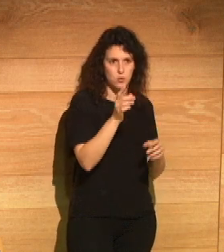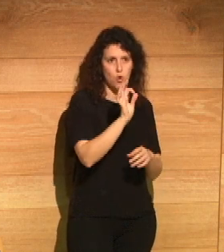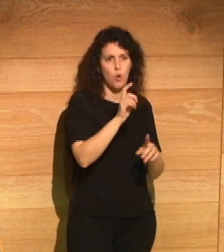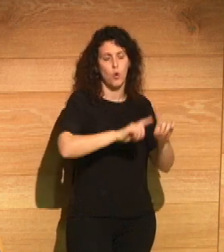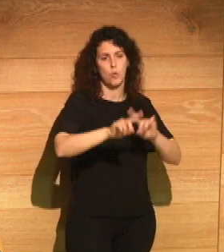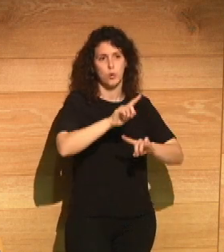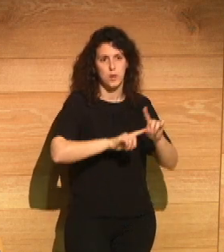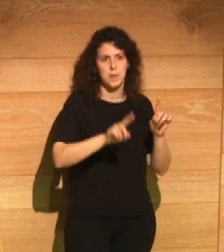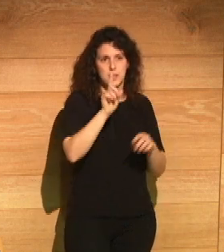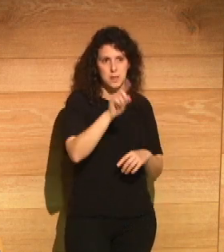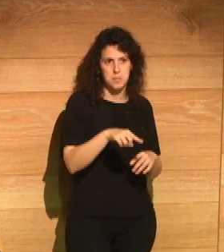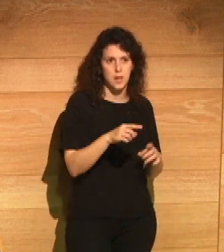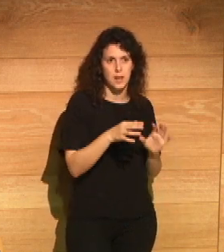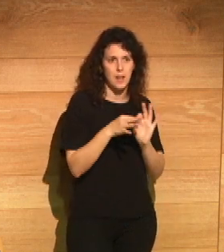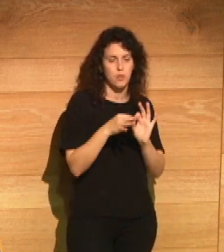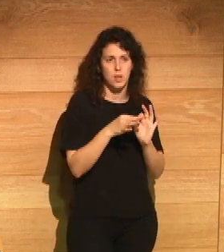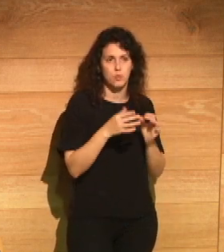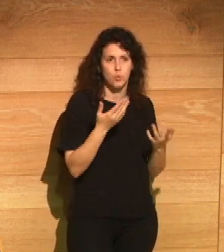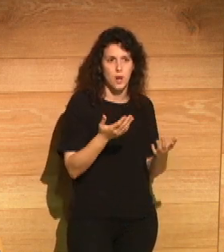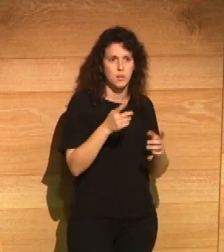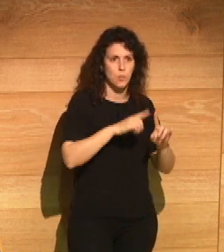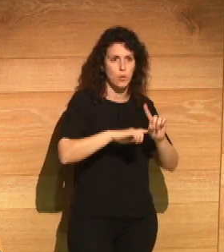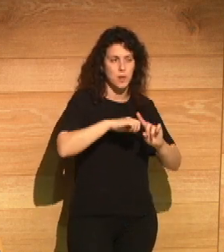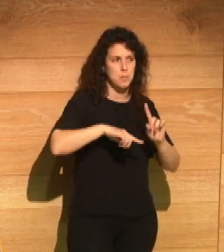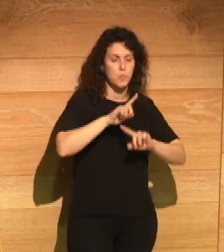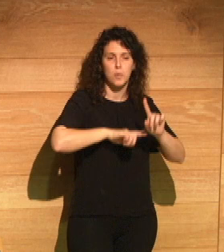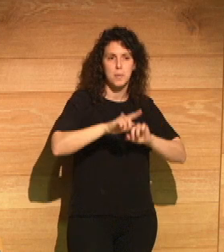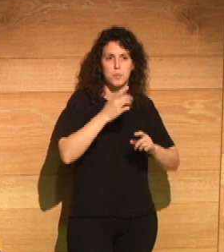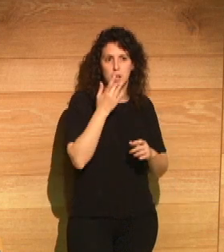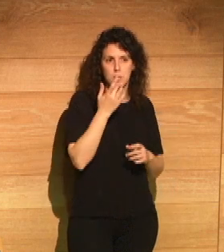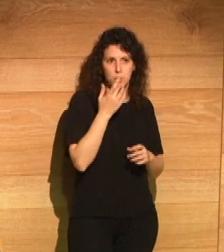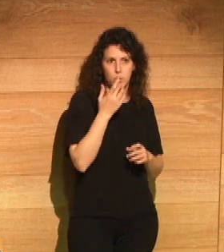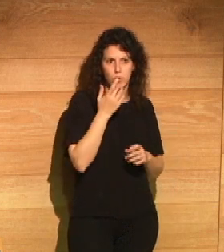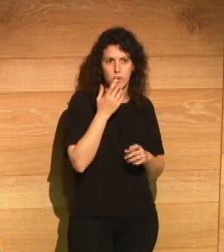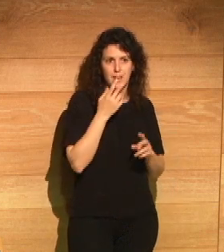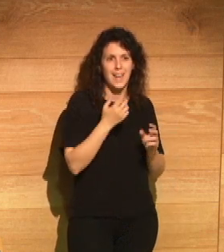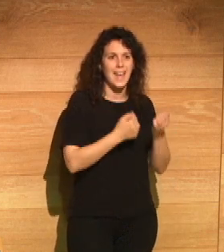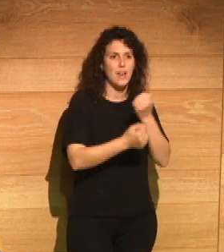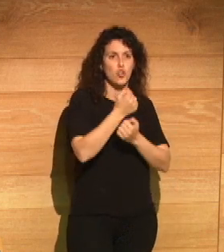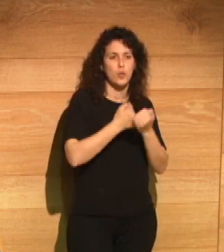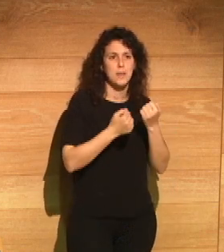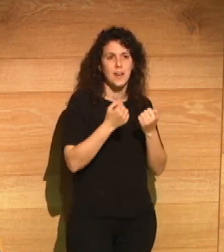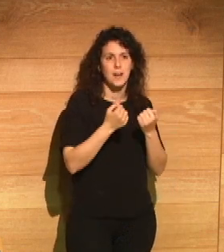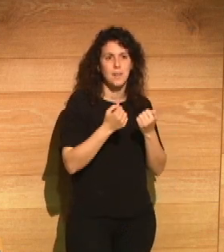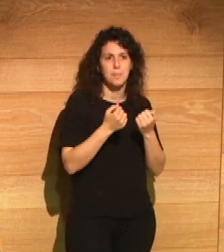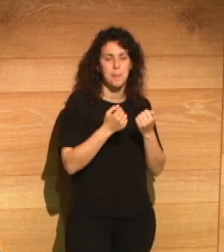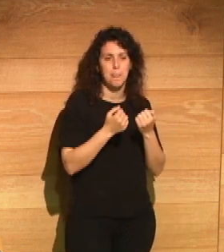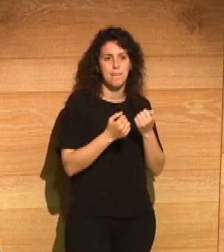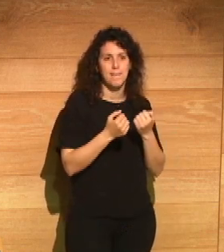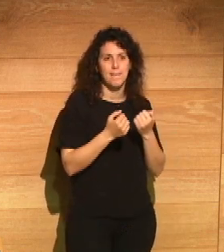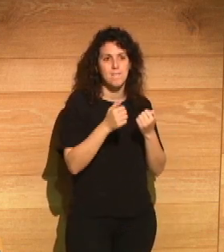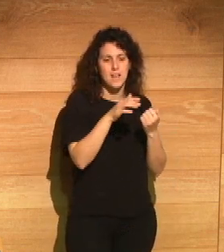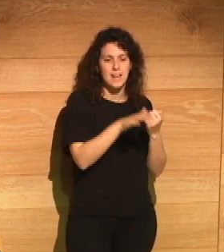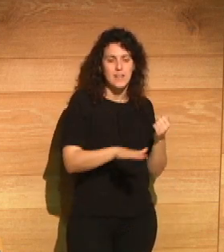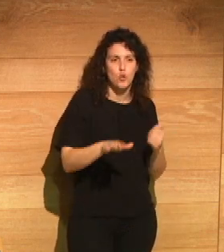problemas de la cuestión de cómo de la economía de la crianza, quiero decir, muchísimo más